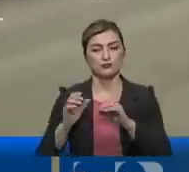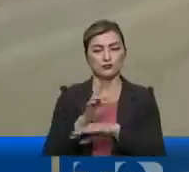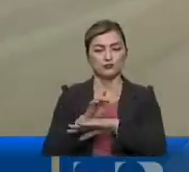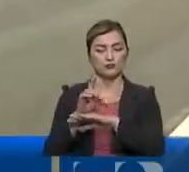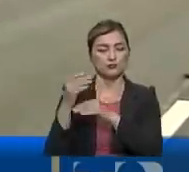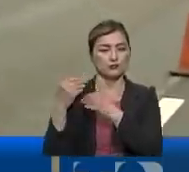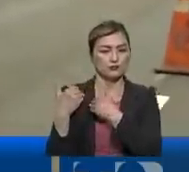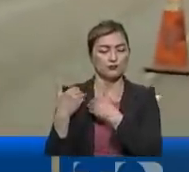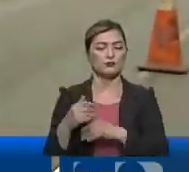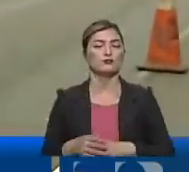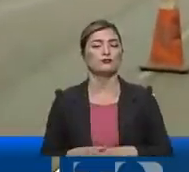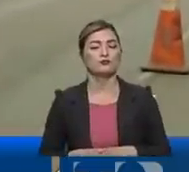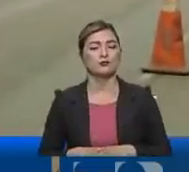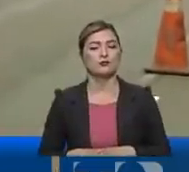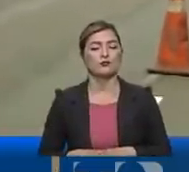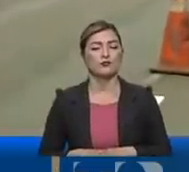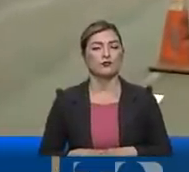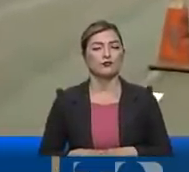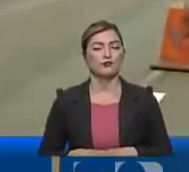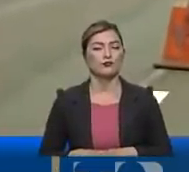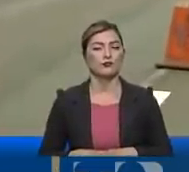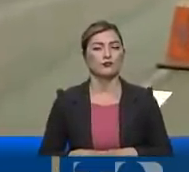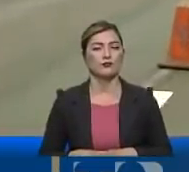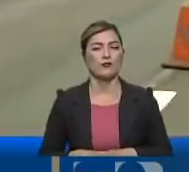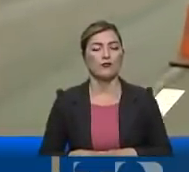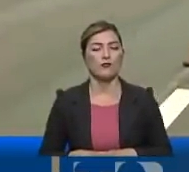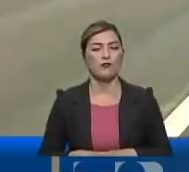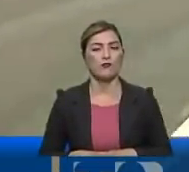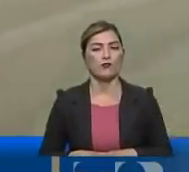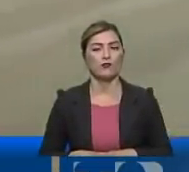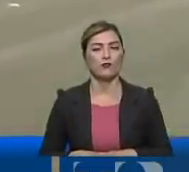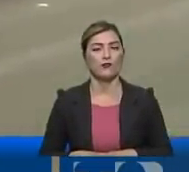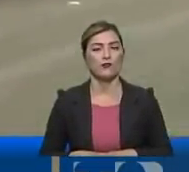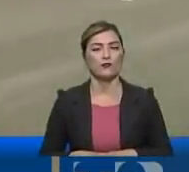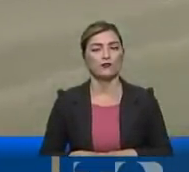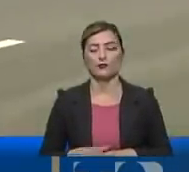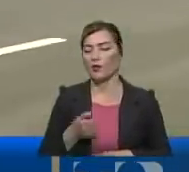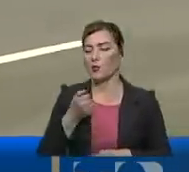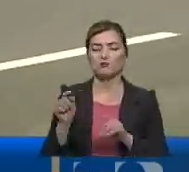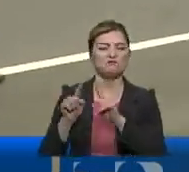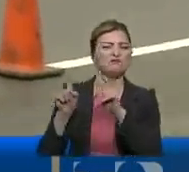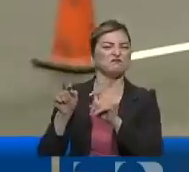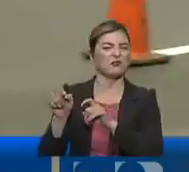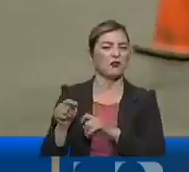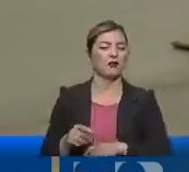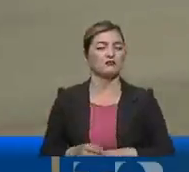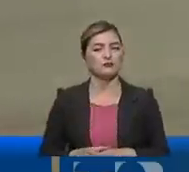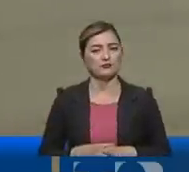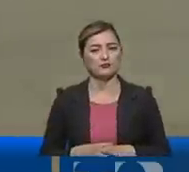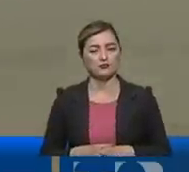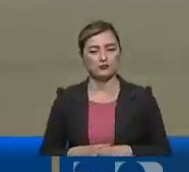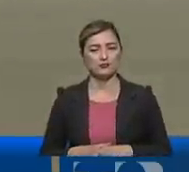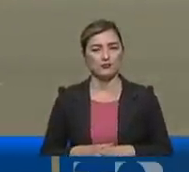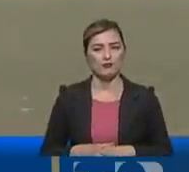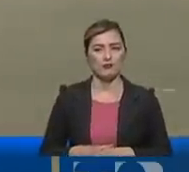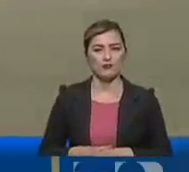encargada, Viviana Morocho, para que nos cuente más detalles sobre este operativo, porque sabemos que han detectado que son algunas vías las